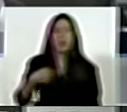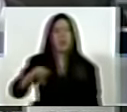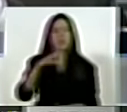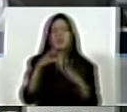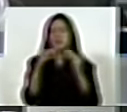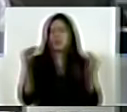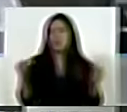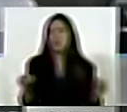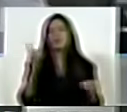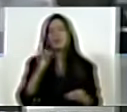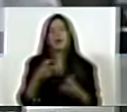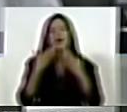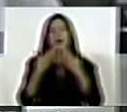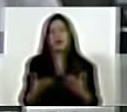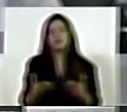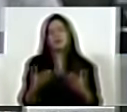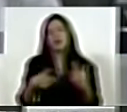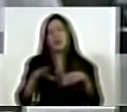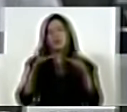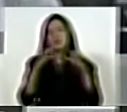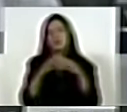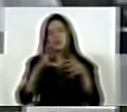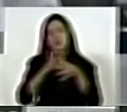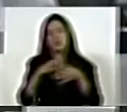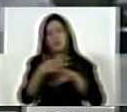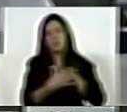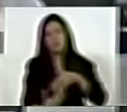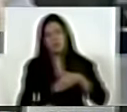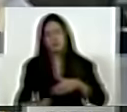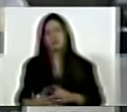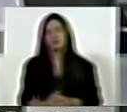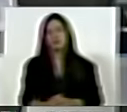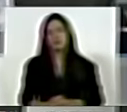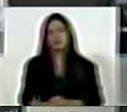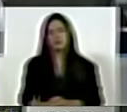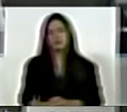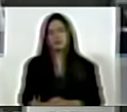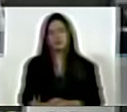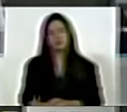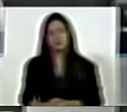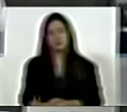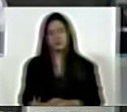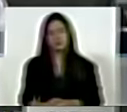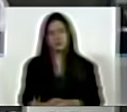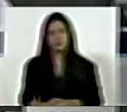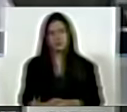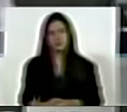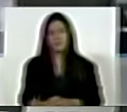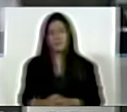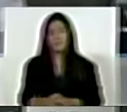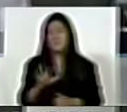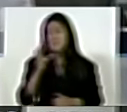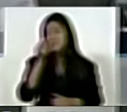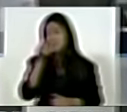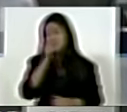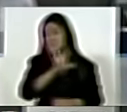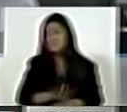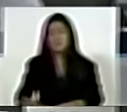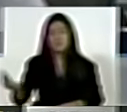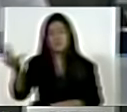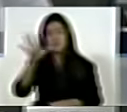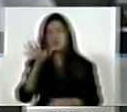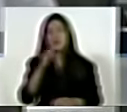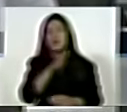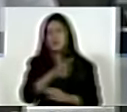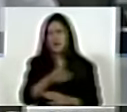que agradecerle como la Unión de Naciones Suramericanas. No ha habido un solo espacio en el planeta donde se presente el